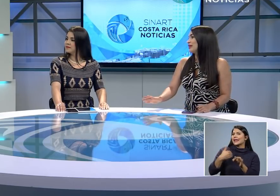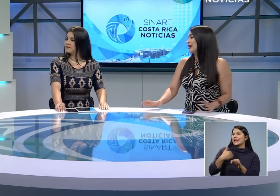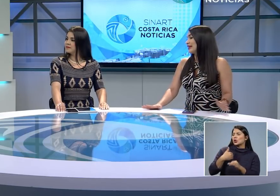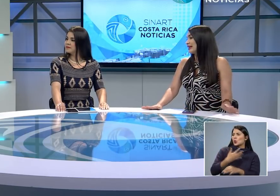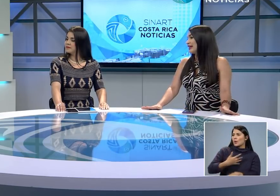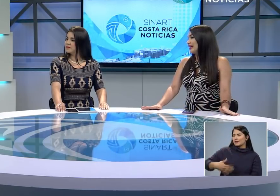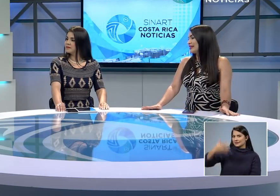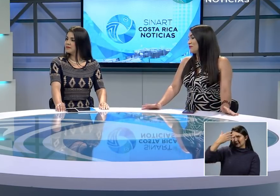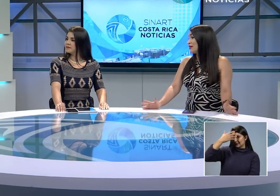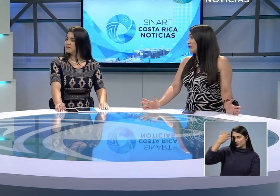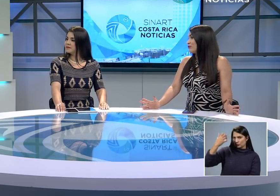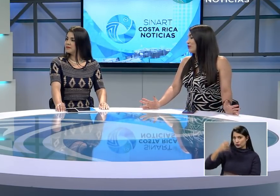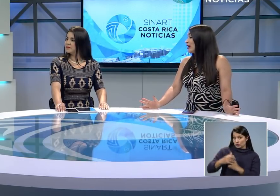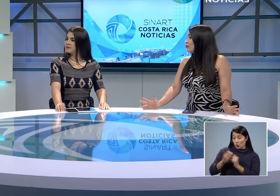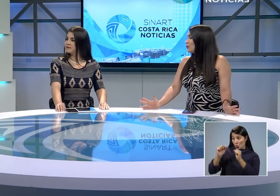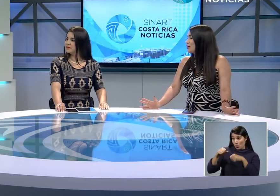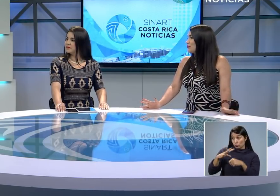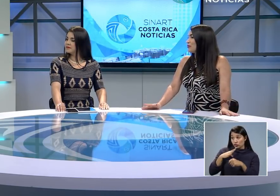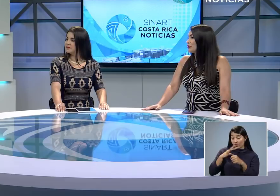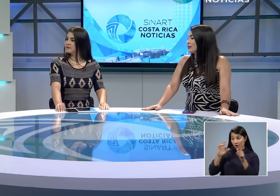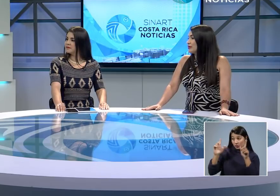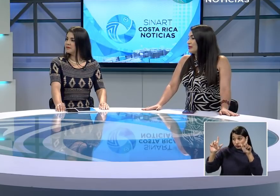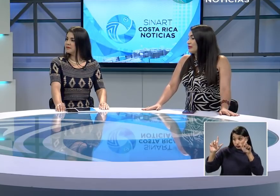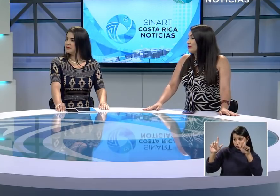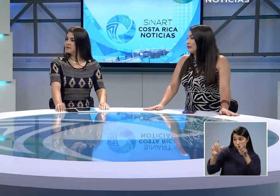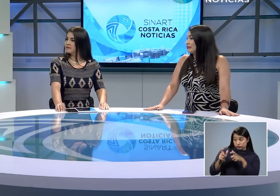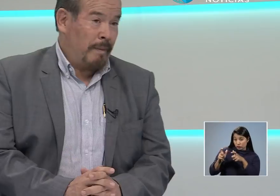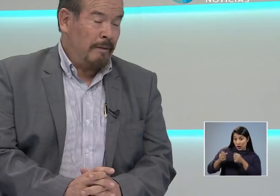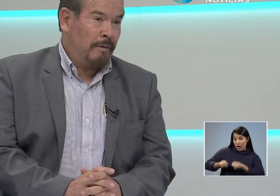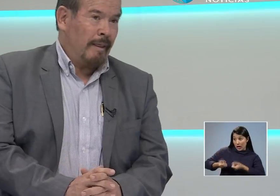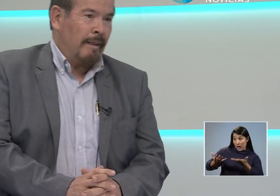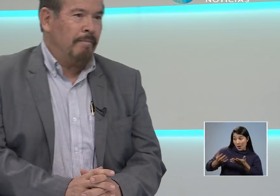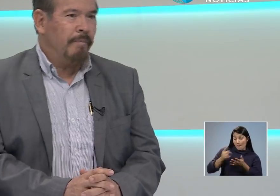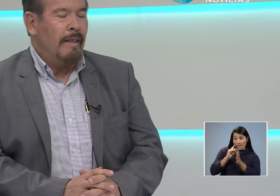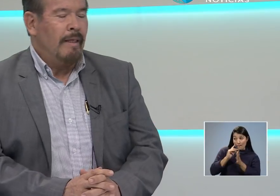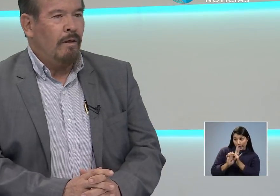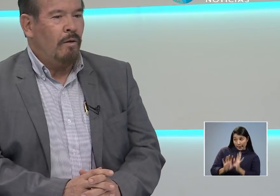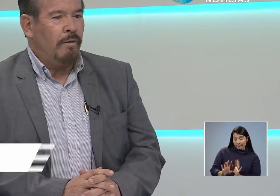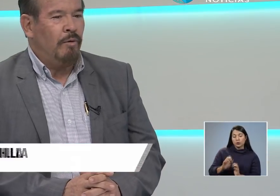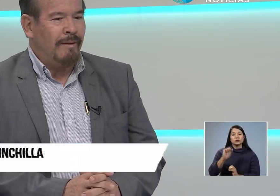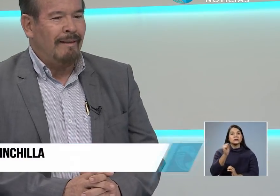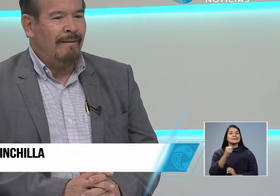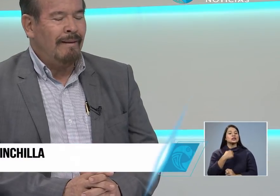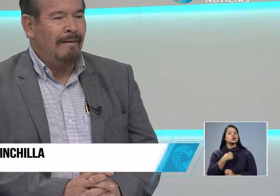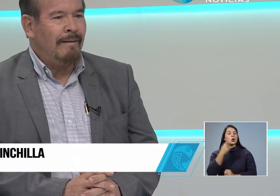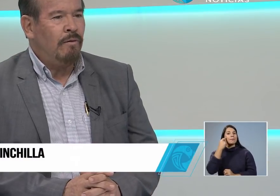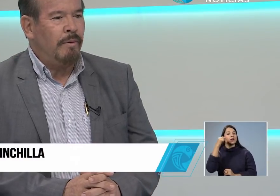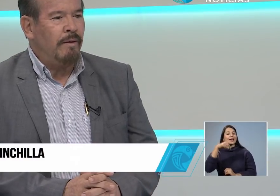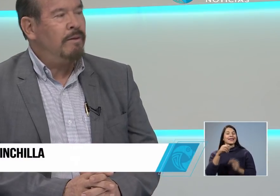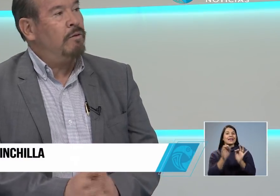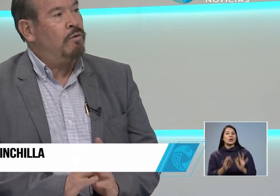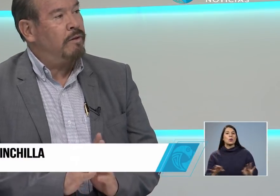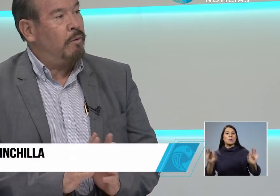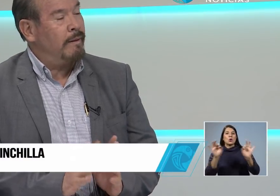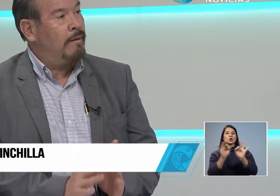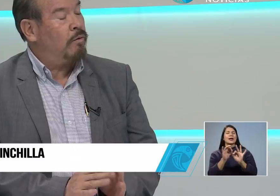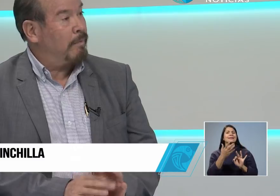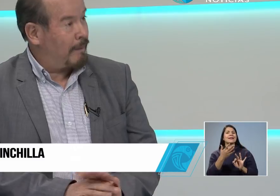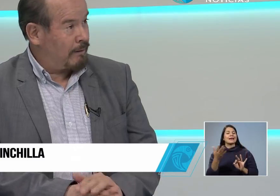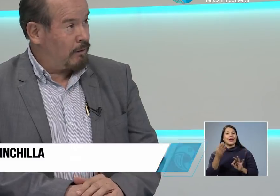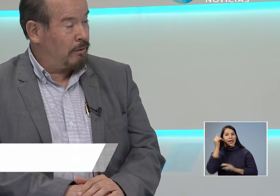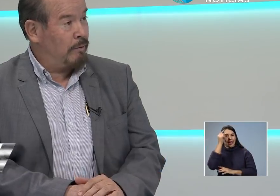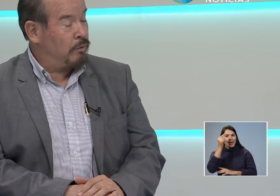¿Podríamos indicar que el tema de reducción de gastos, por ejemplo? Sí, bueno, yo pienso que lo importante es que el gobierno ha sido consecuente